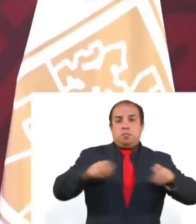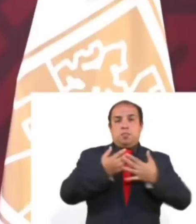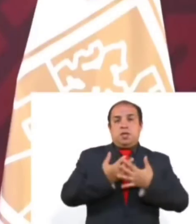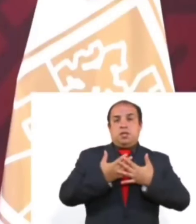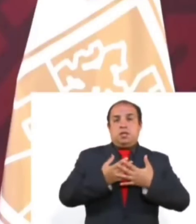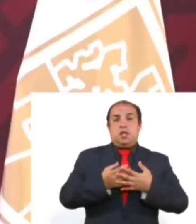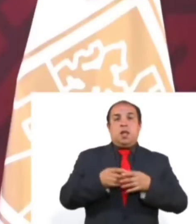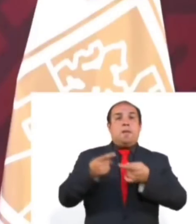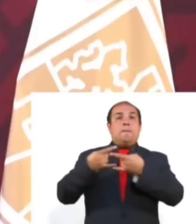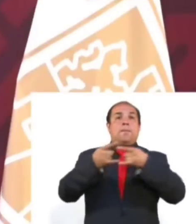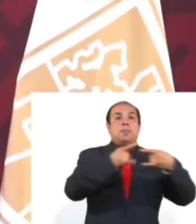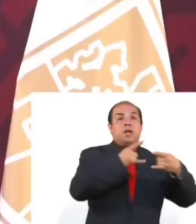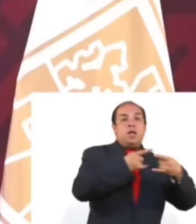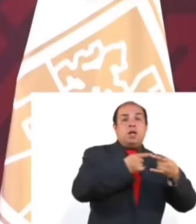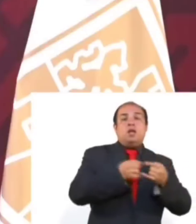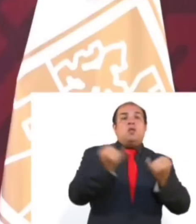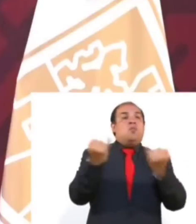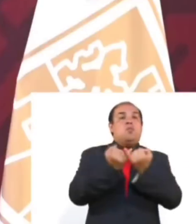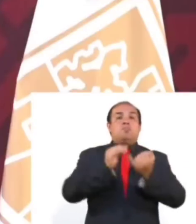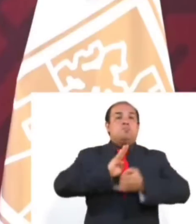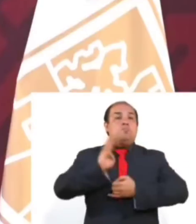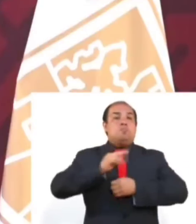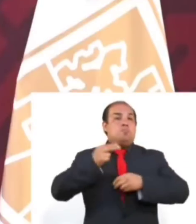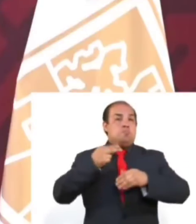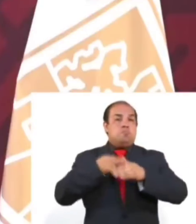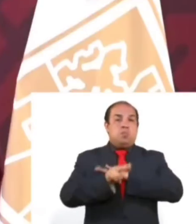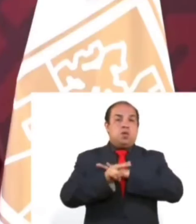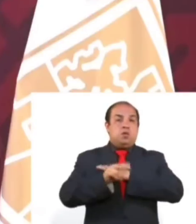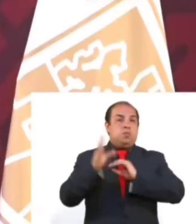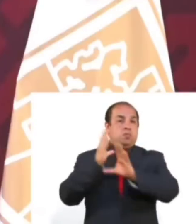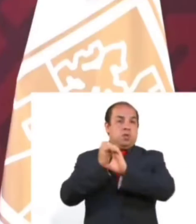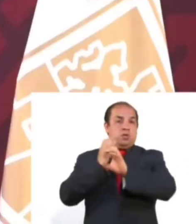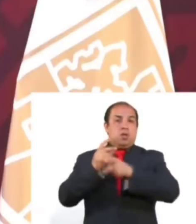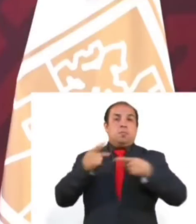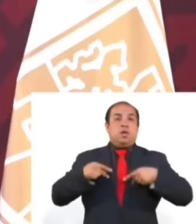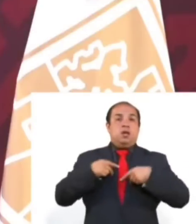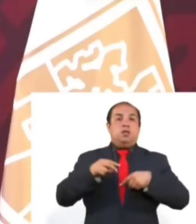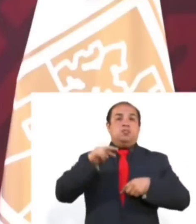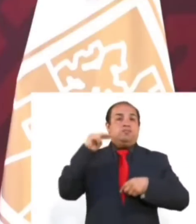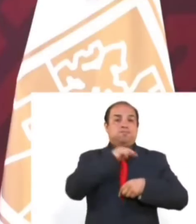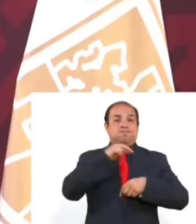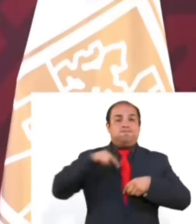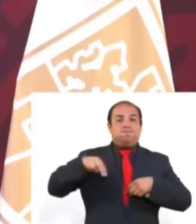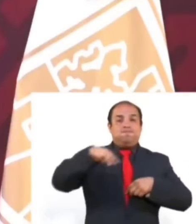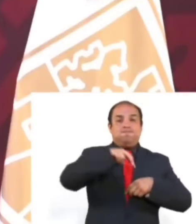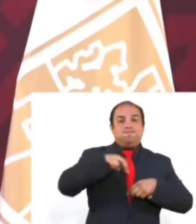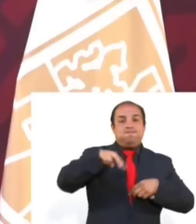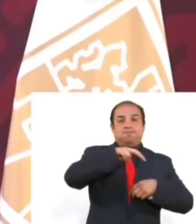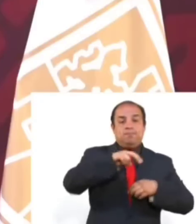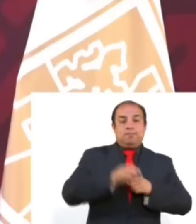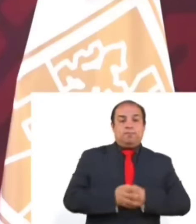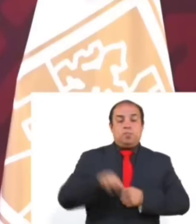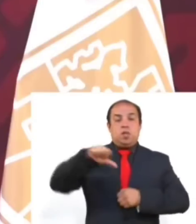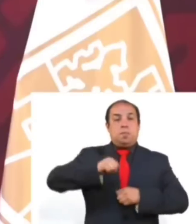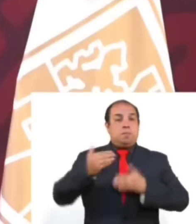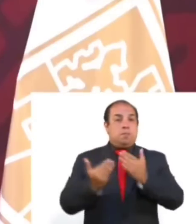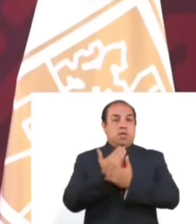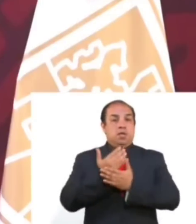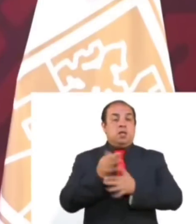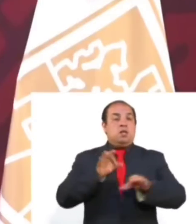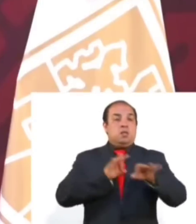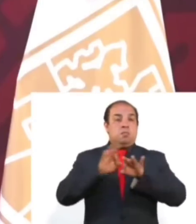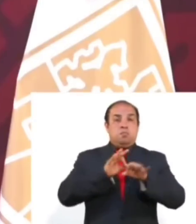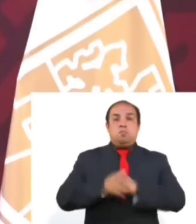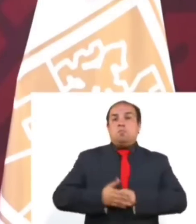de todas las puertas de la misma forma que en el metro o en el metrobús para que el ascenso sea ágil lo cual si estuvimos hoy en la mañana también operar con mucha